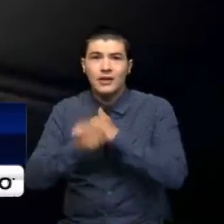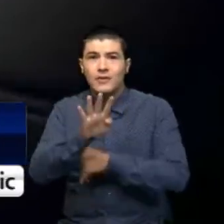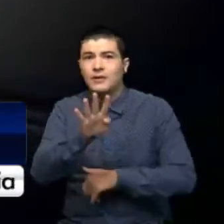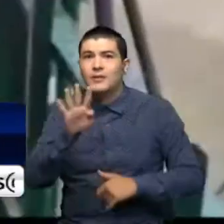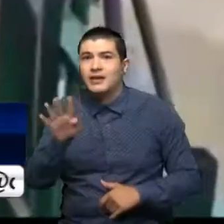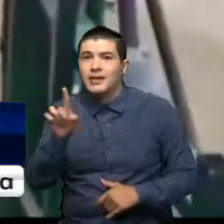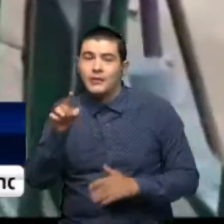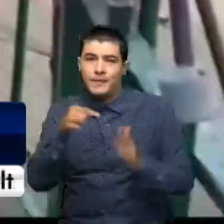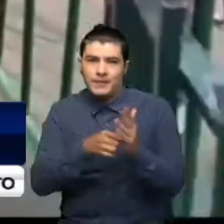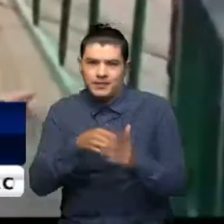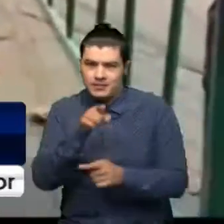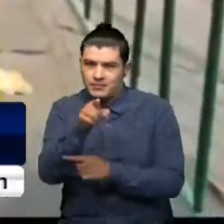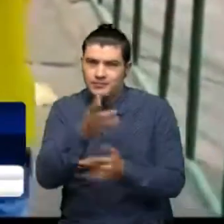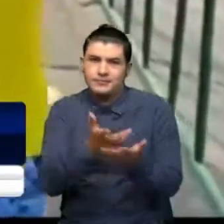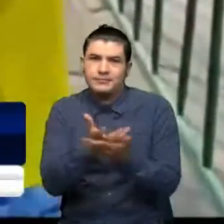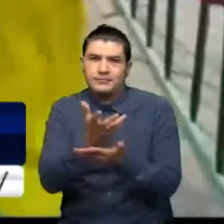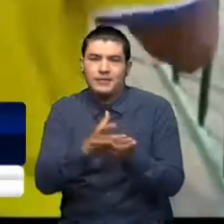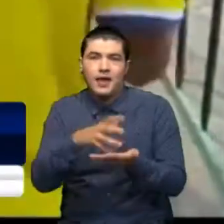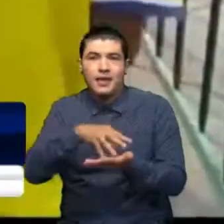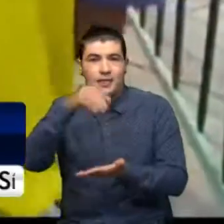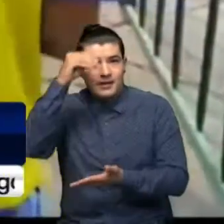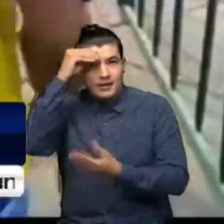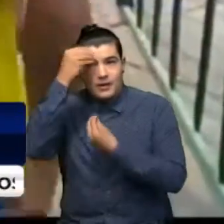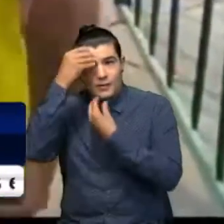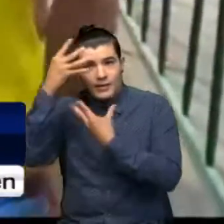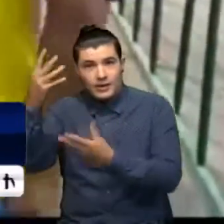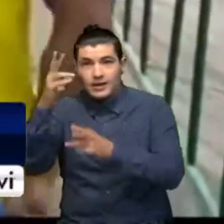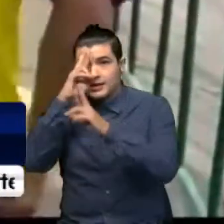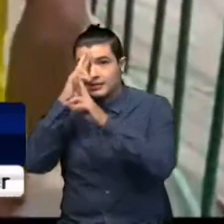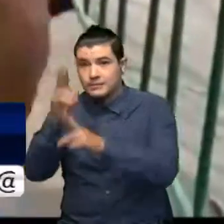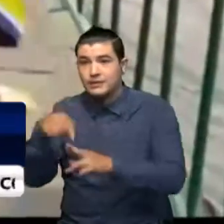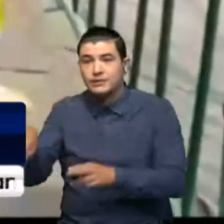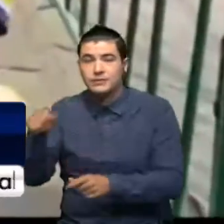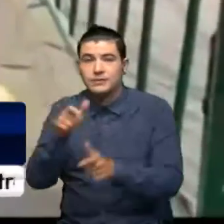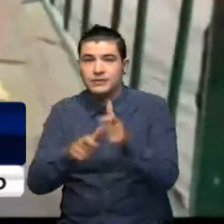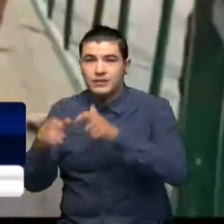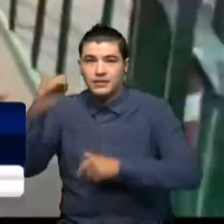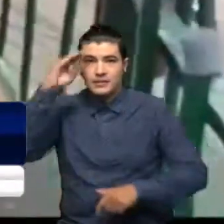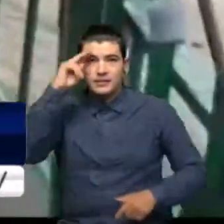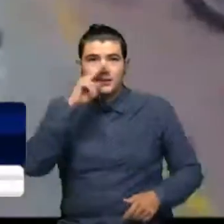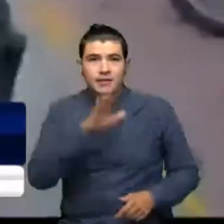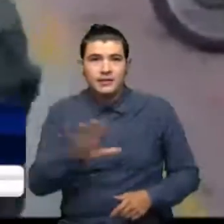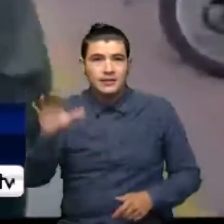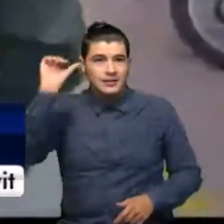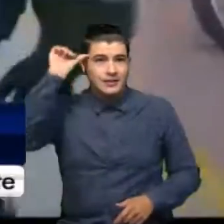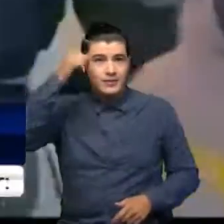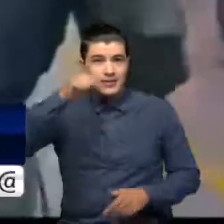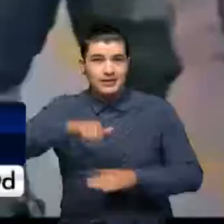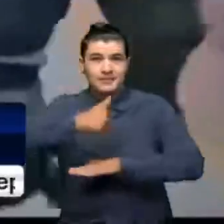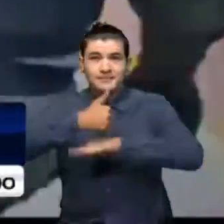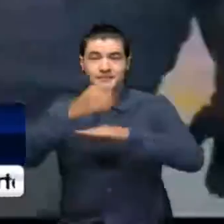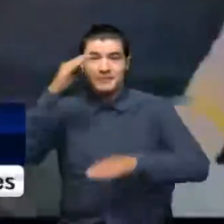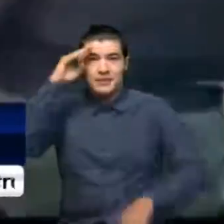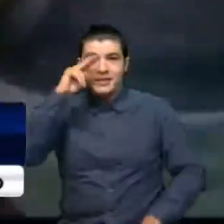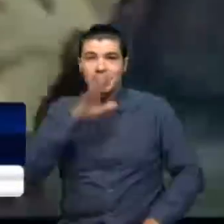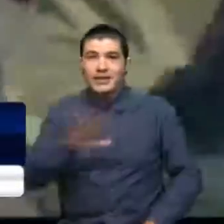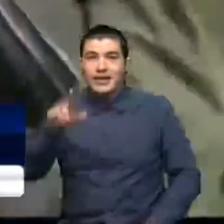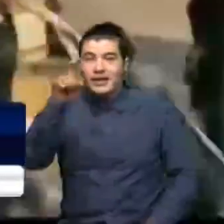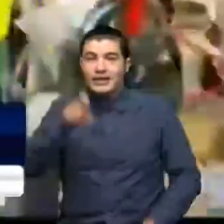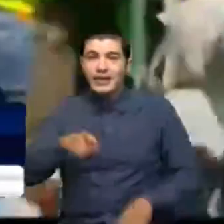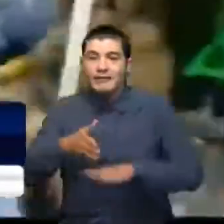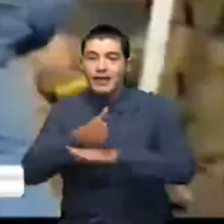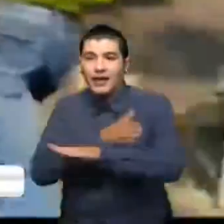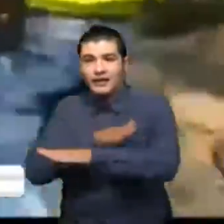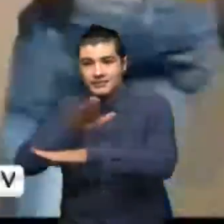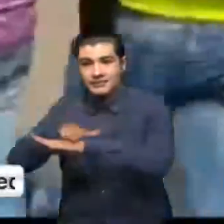y sobre todo trate con respeto a las autoridades y evite sanciones recuerde que las autoridades de policía deben hacer primero un aviso y